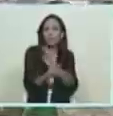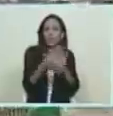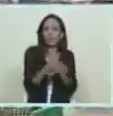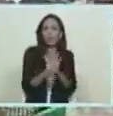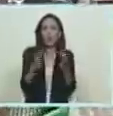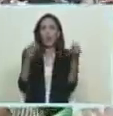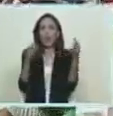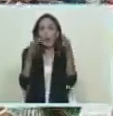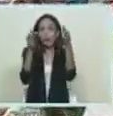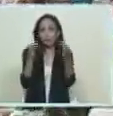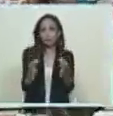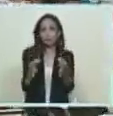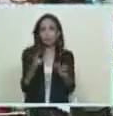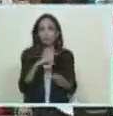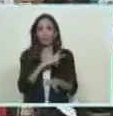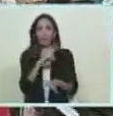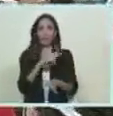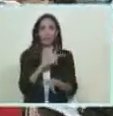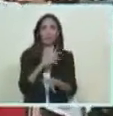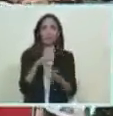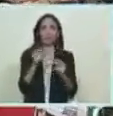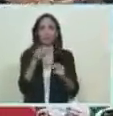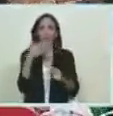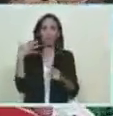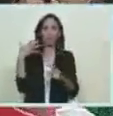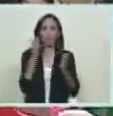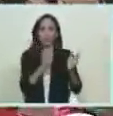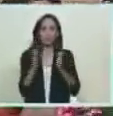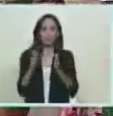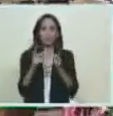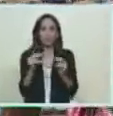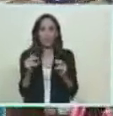formal, formaloide, protocolar,